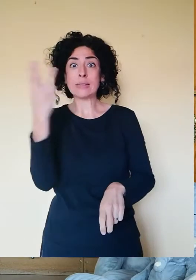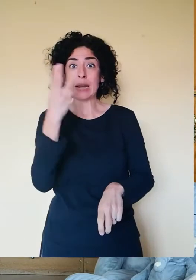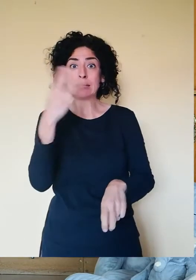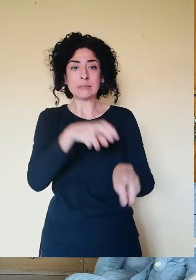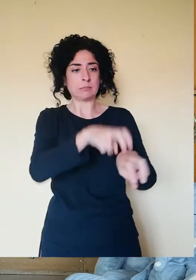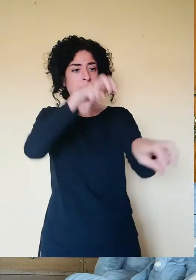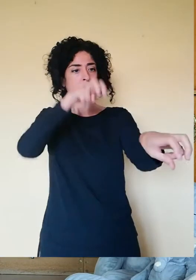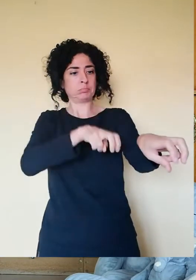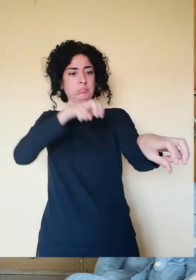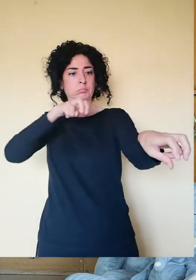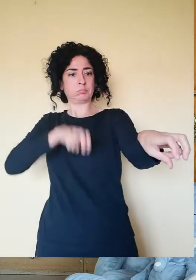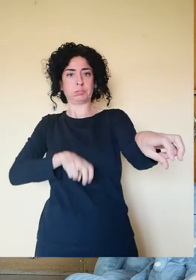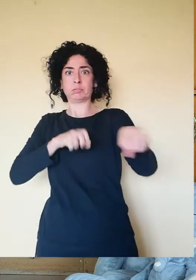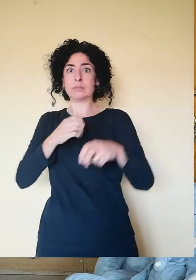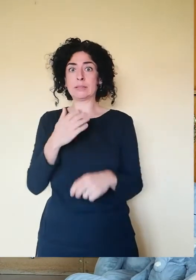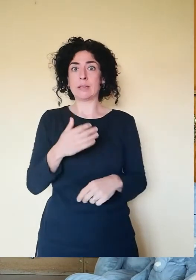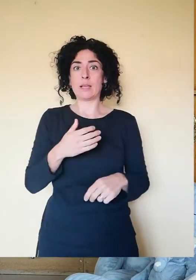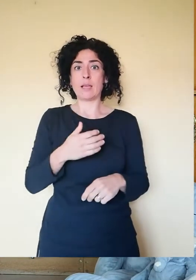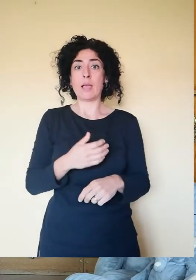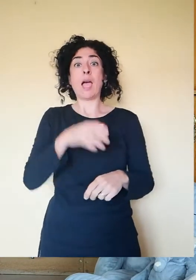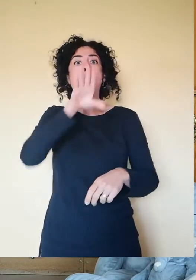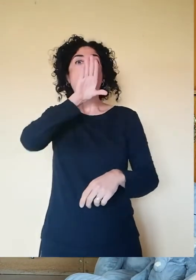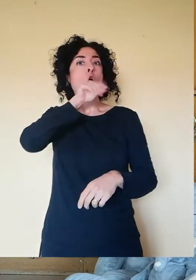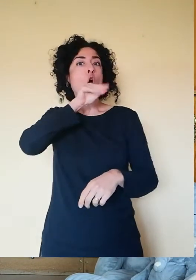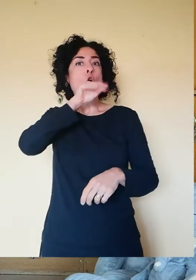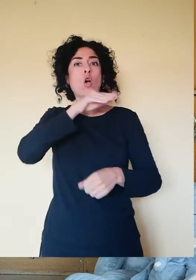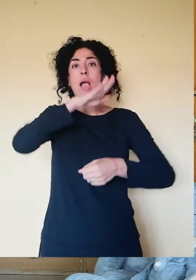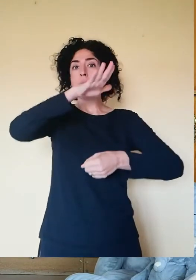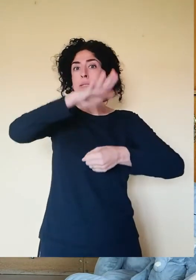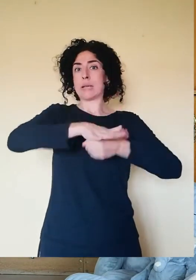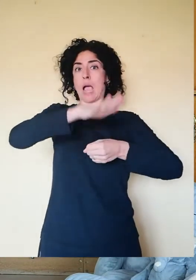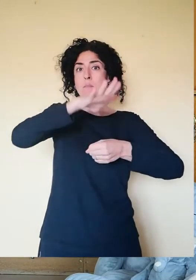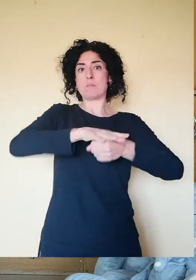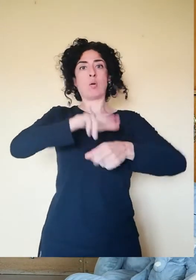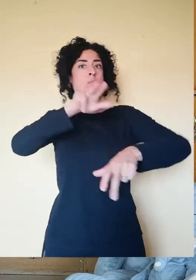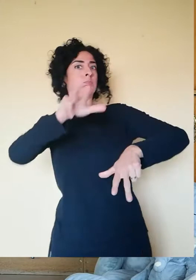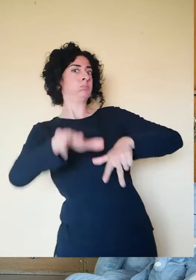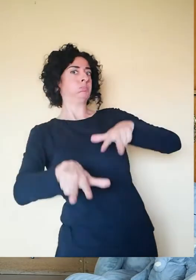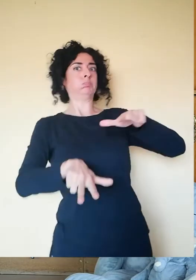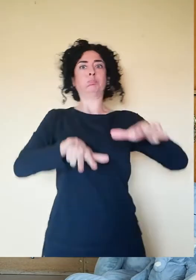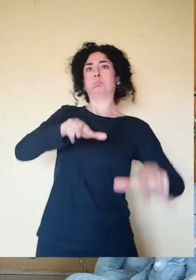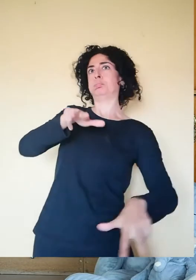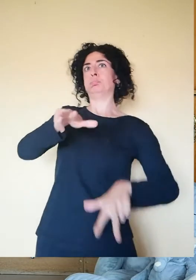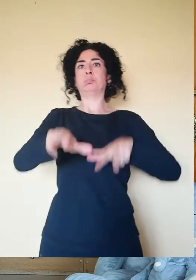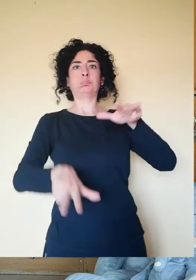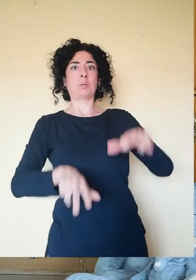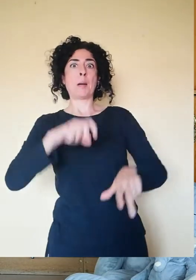la tercera. Quan les oques van al camp,